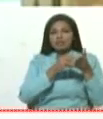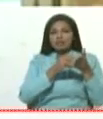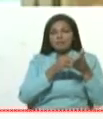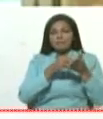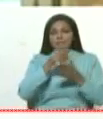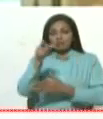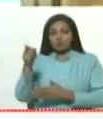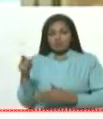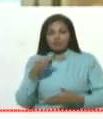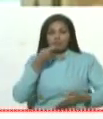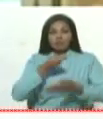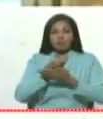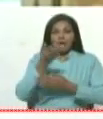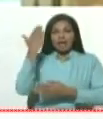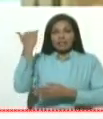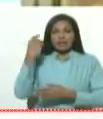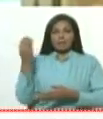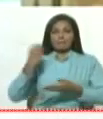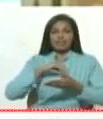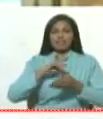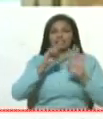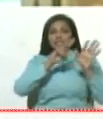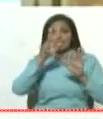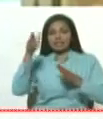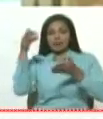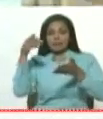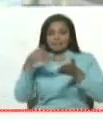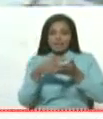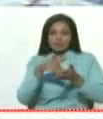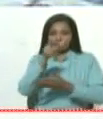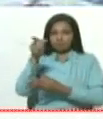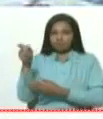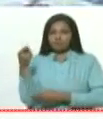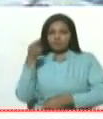ayer. Más de 63.000 compatriotas.